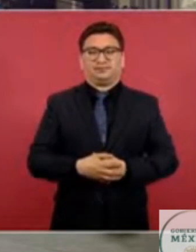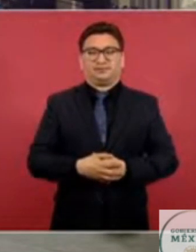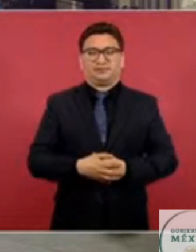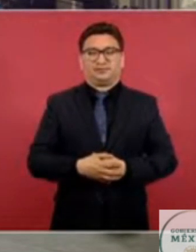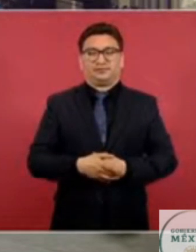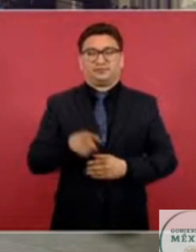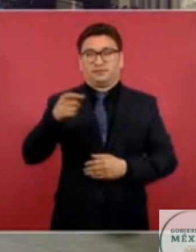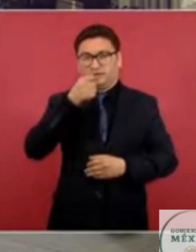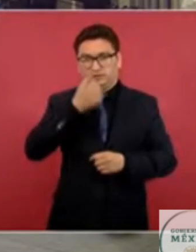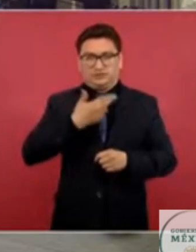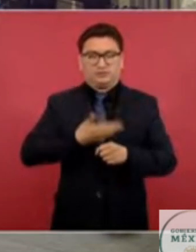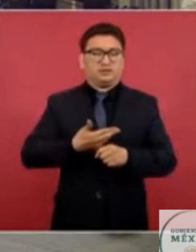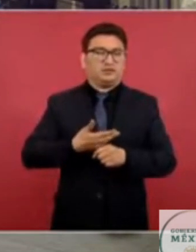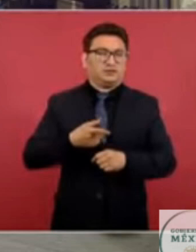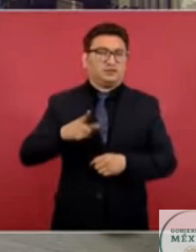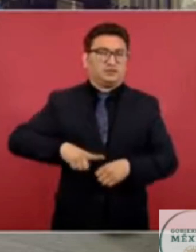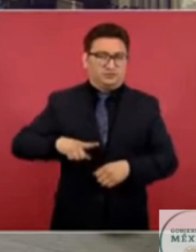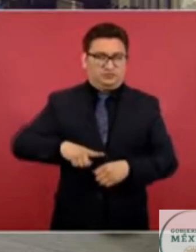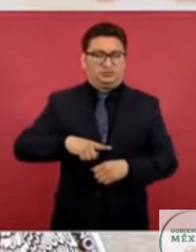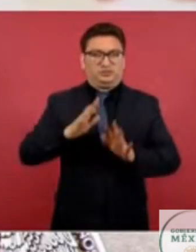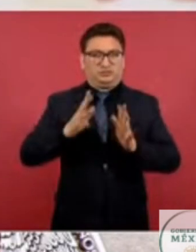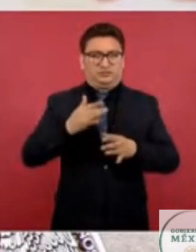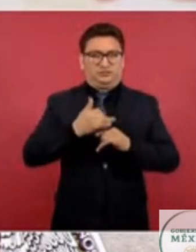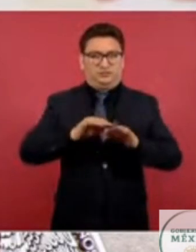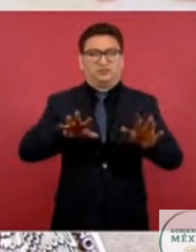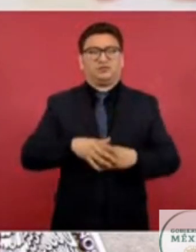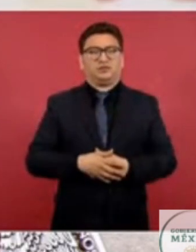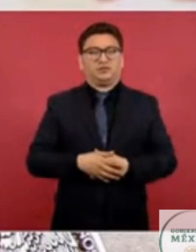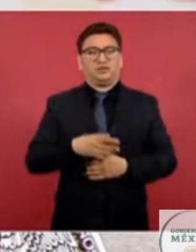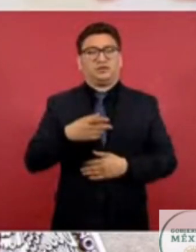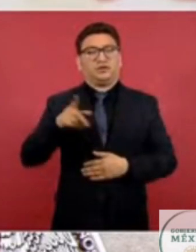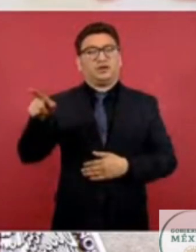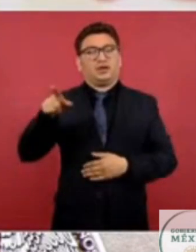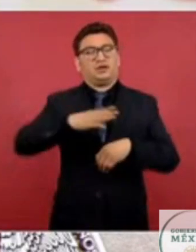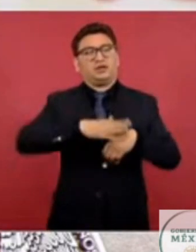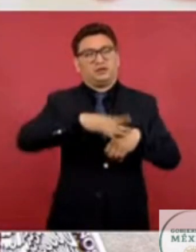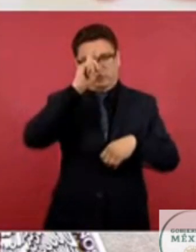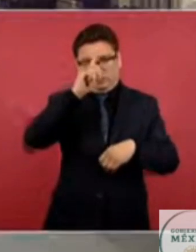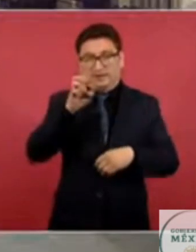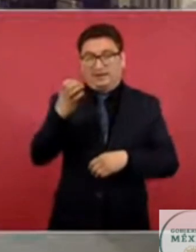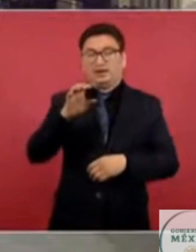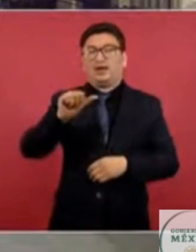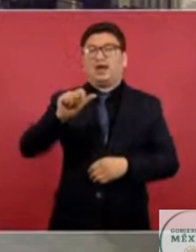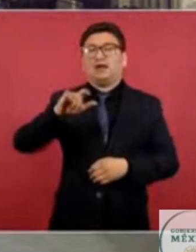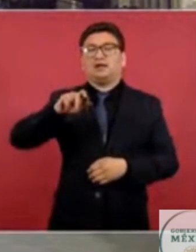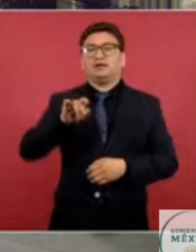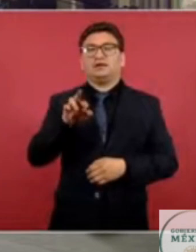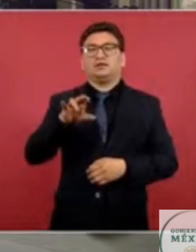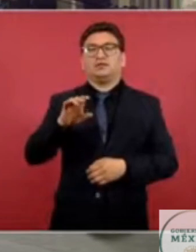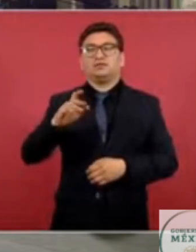la Secretaría de Gobernación. Pero una de las recomendaciones, Alejandro Encinas. Pero una de las recomendaciones